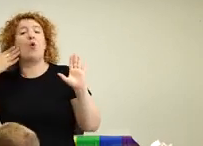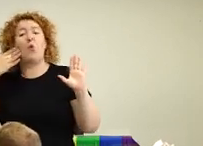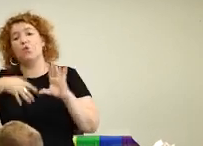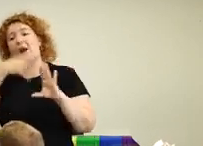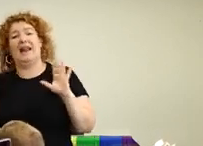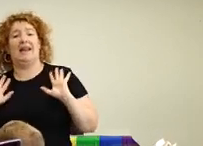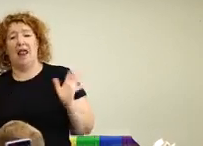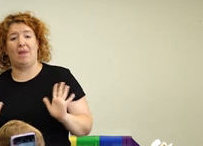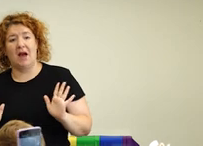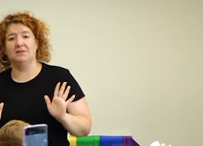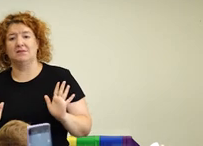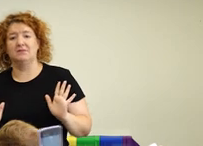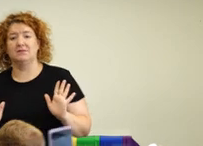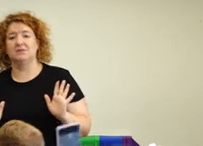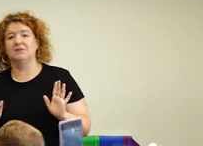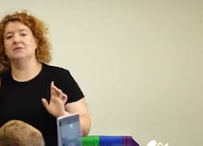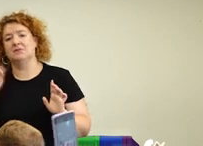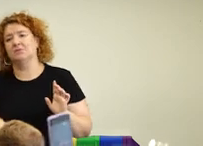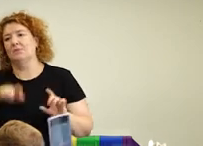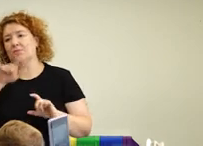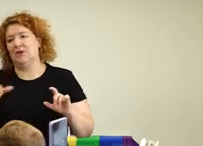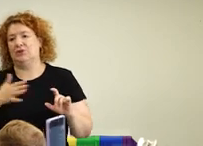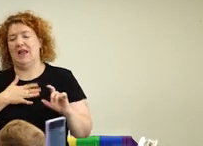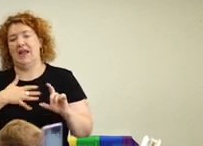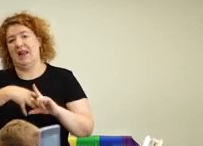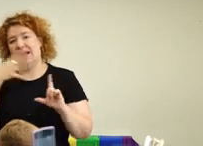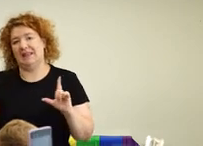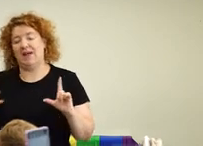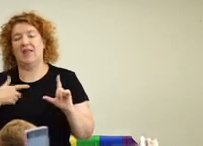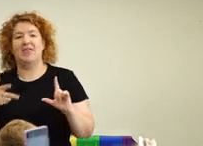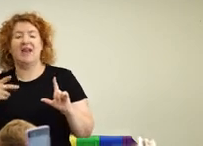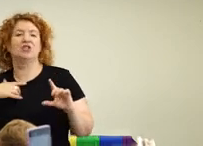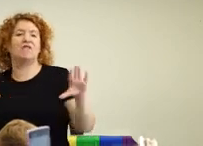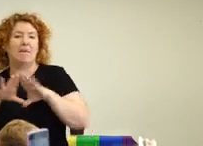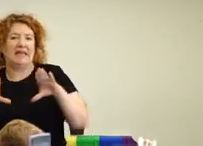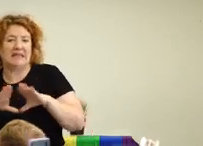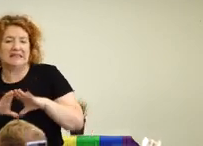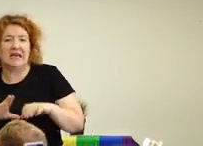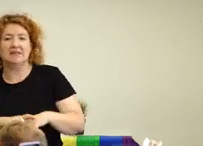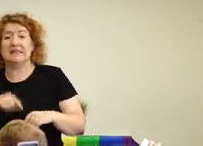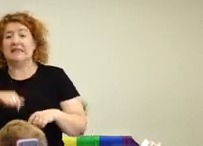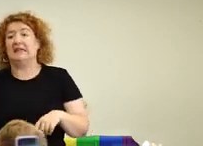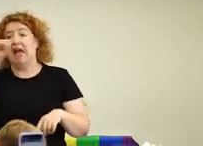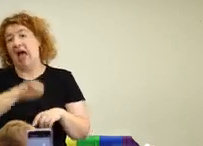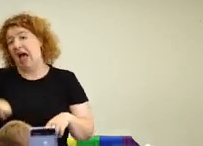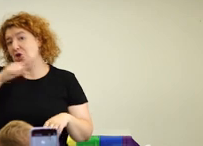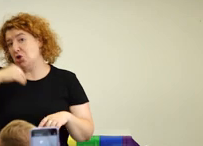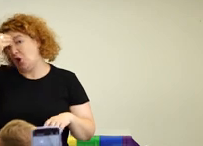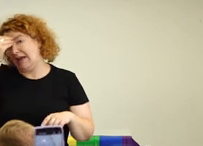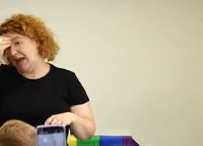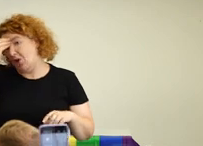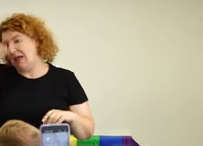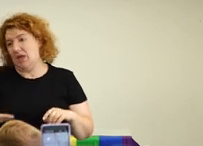los derechos de las personas LGTBI, con los derechos de las personas trans, con los derechos feministas. Este año yo creo que